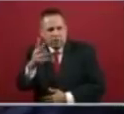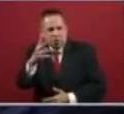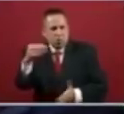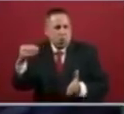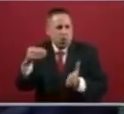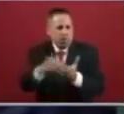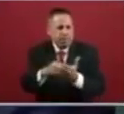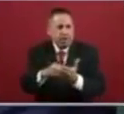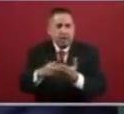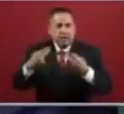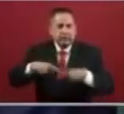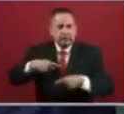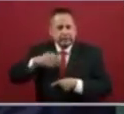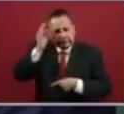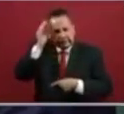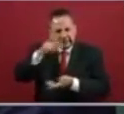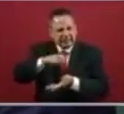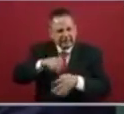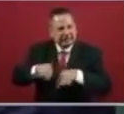224 mil jornaleros.